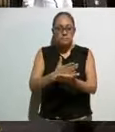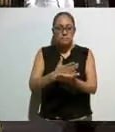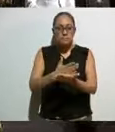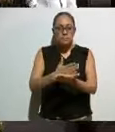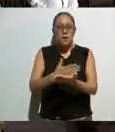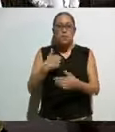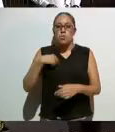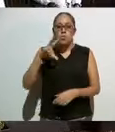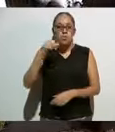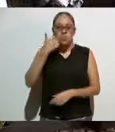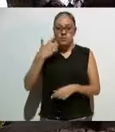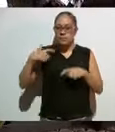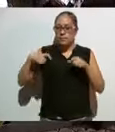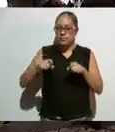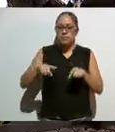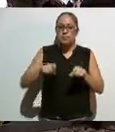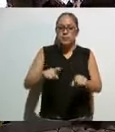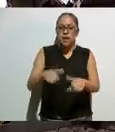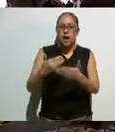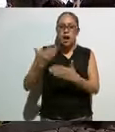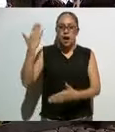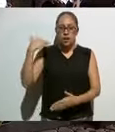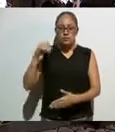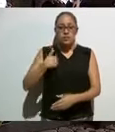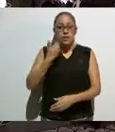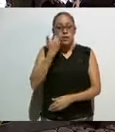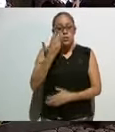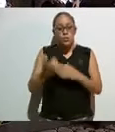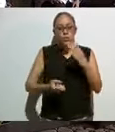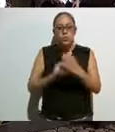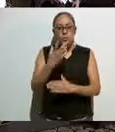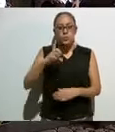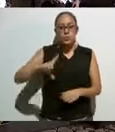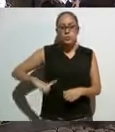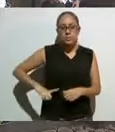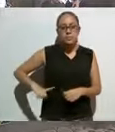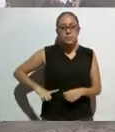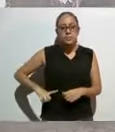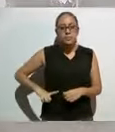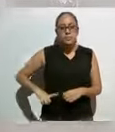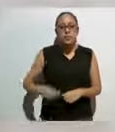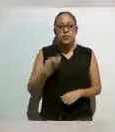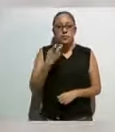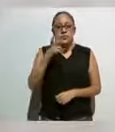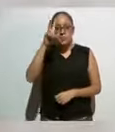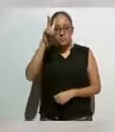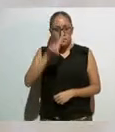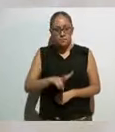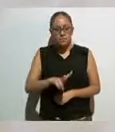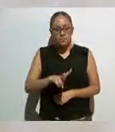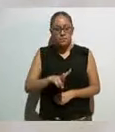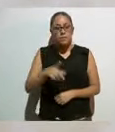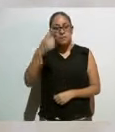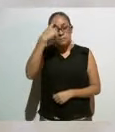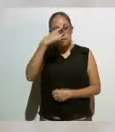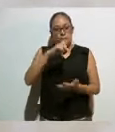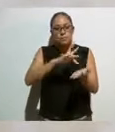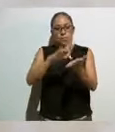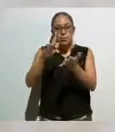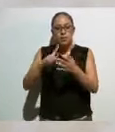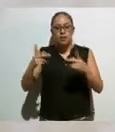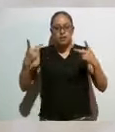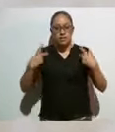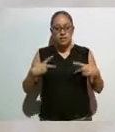mismo, queremos un gobierno verdaderamente democrático. Un gobierno